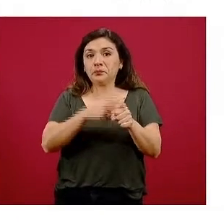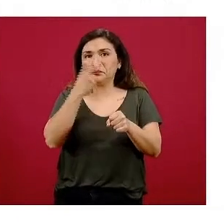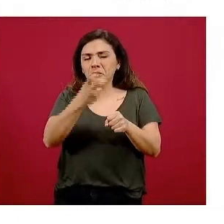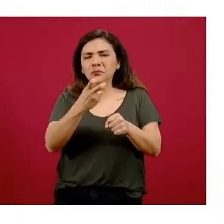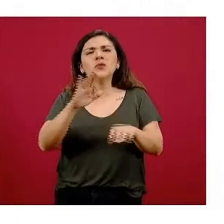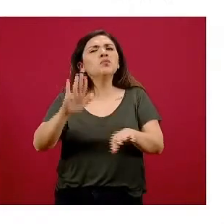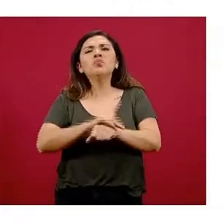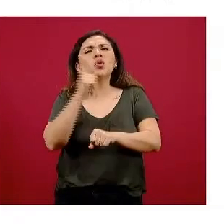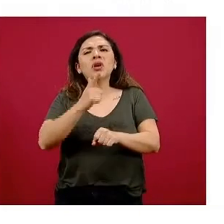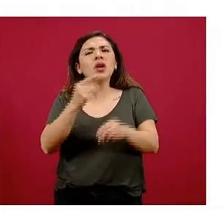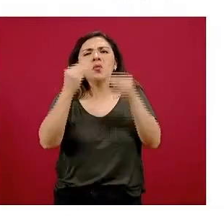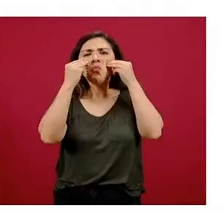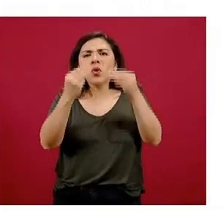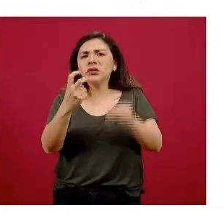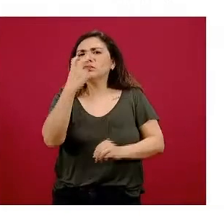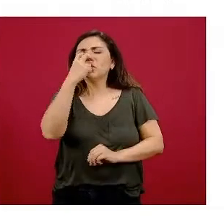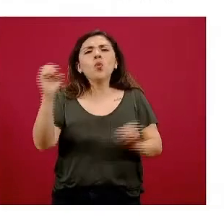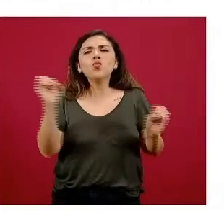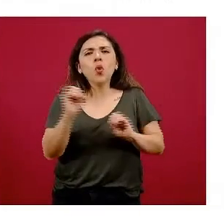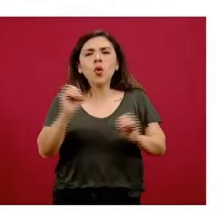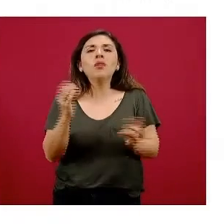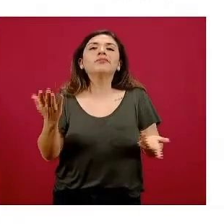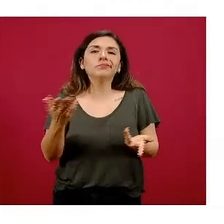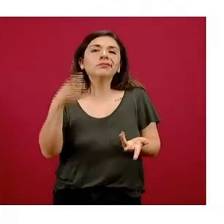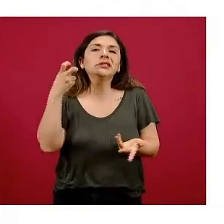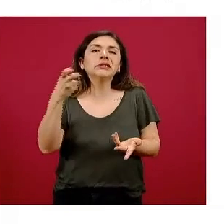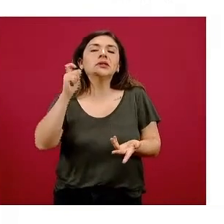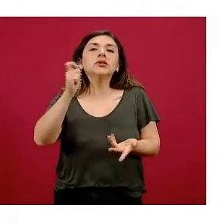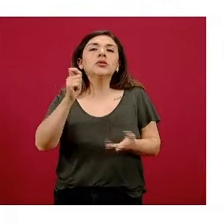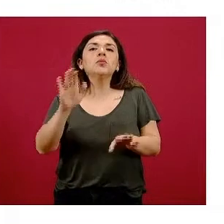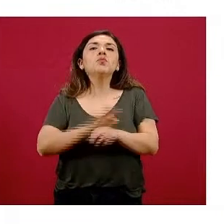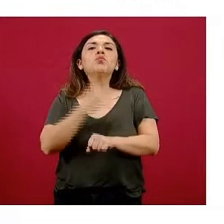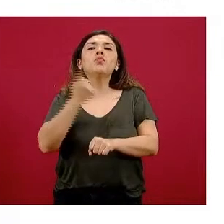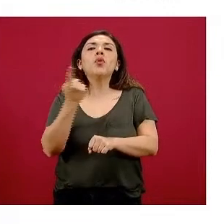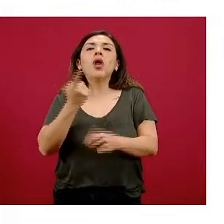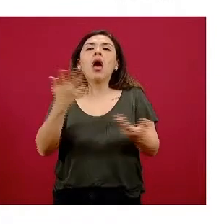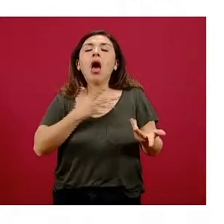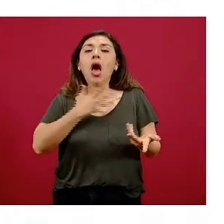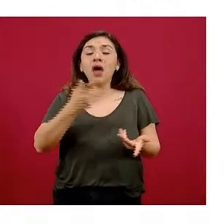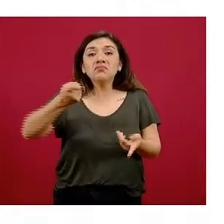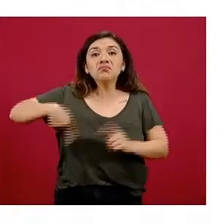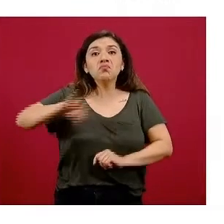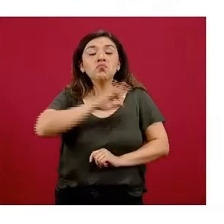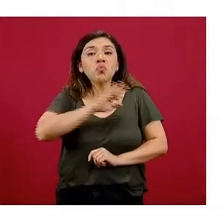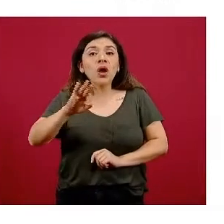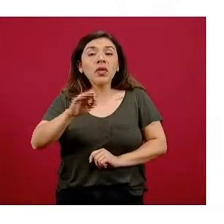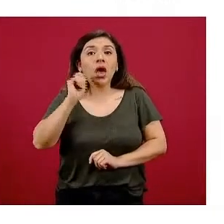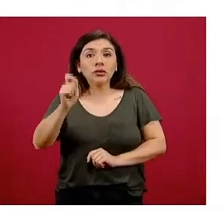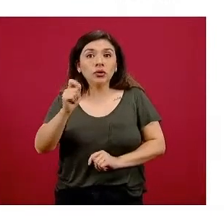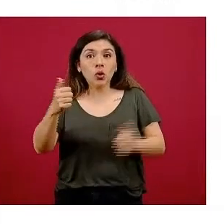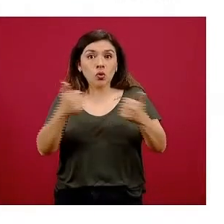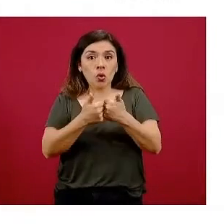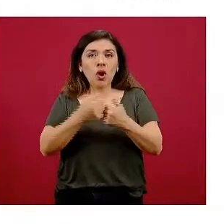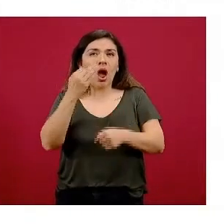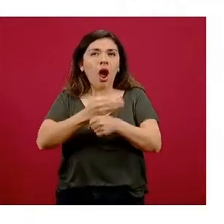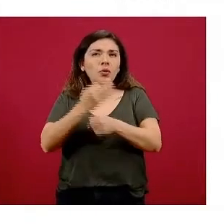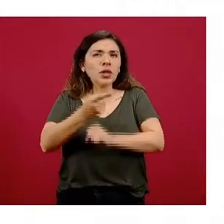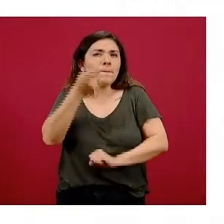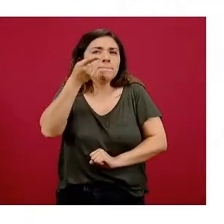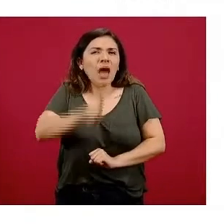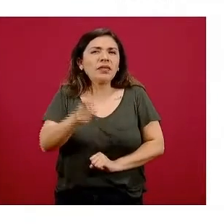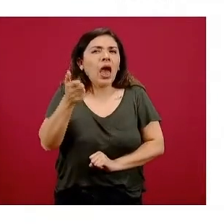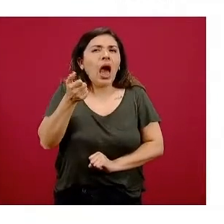qué no tienen una muestra? Porque responden precisamente a la posibilidad que da el actual lineamiento de